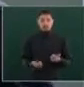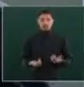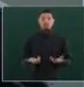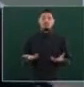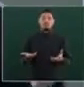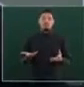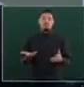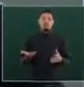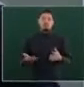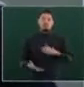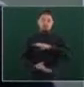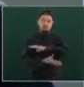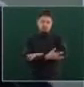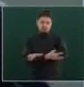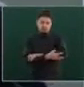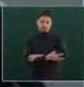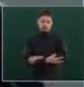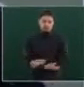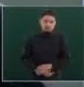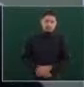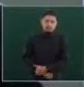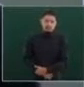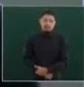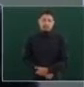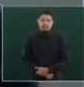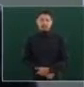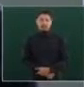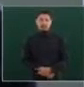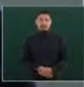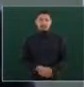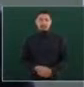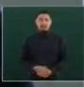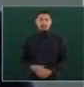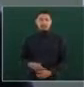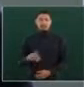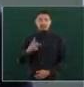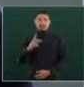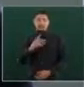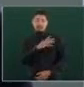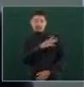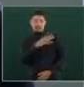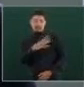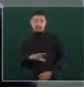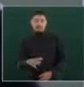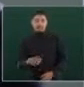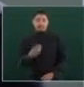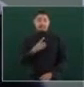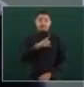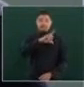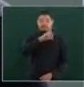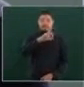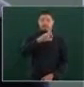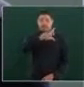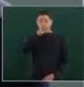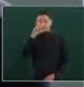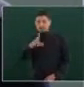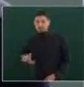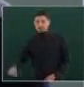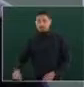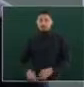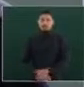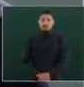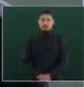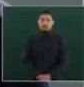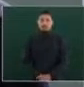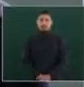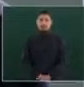actuales son las que más cambios han visto y por eso tenemos esa labor que hacer científicamente sin